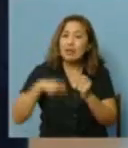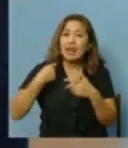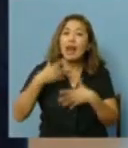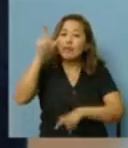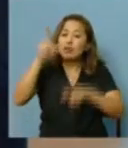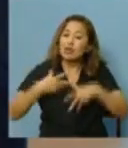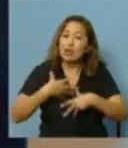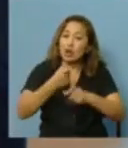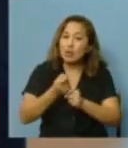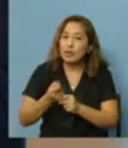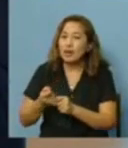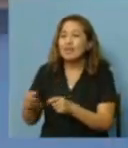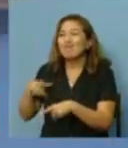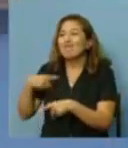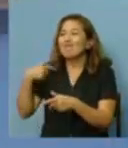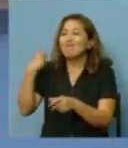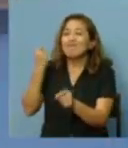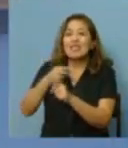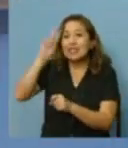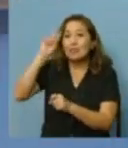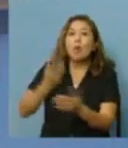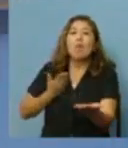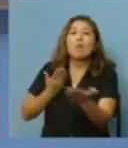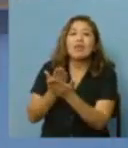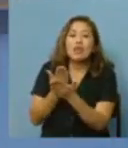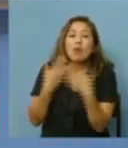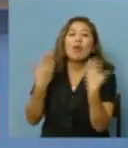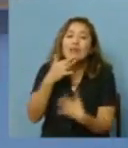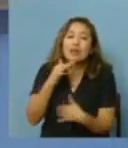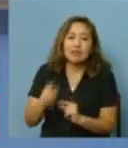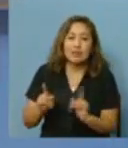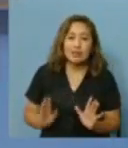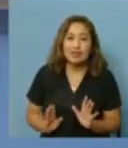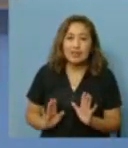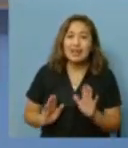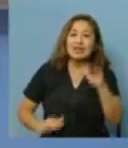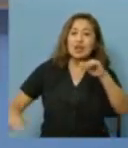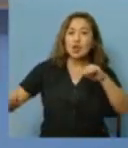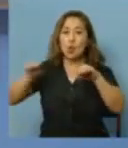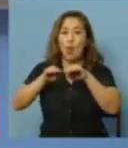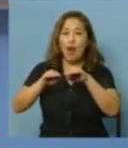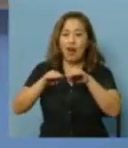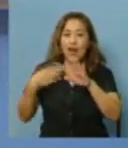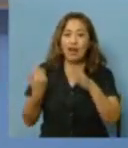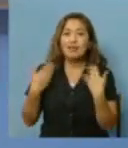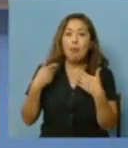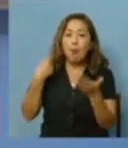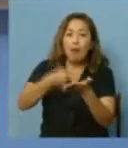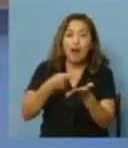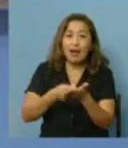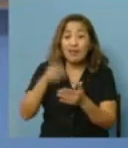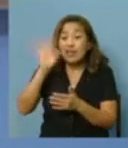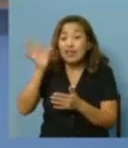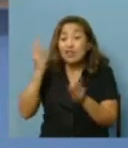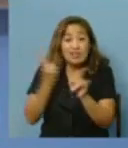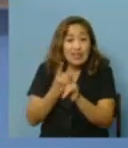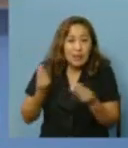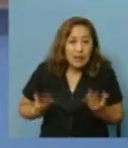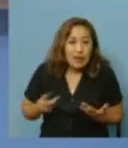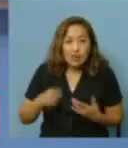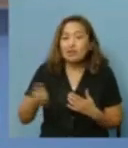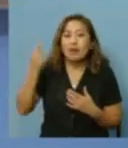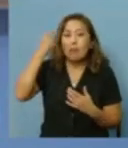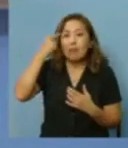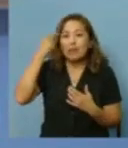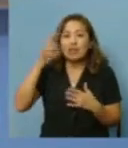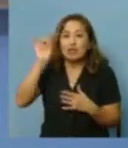compradores más que un plazo es lo que venimos pidiendo un entendimiento que sea equitativo equilibrado pero viendo siempre pensar